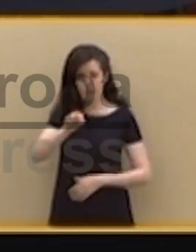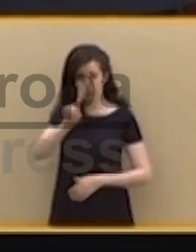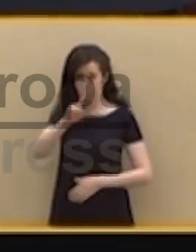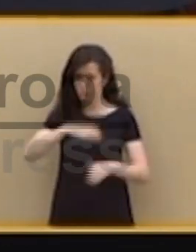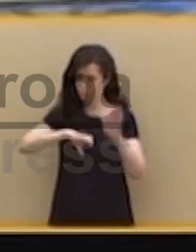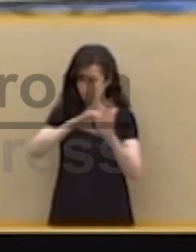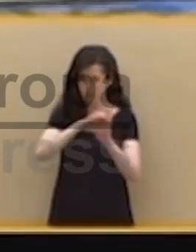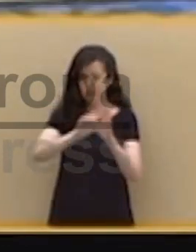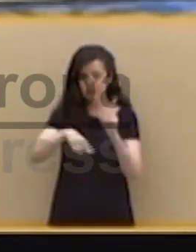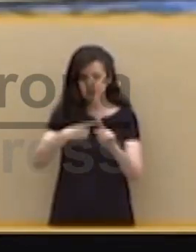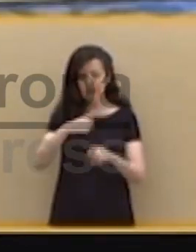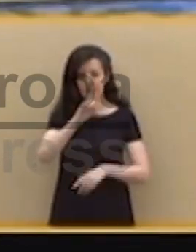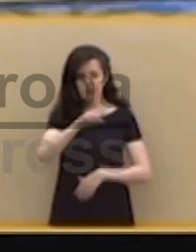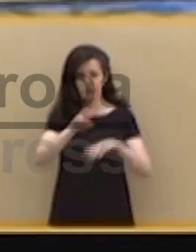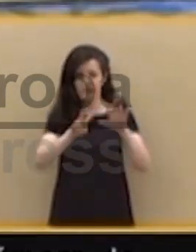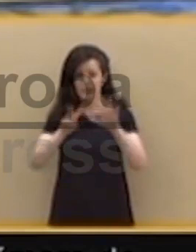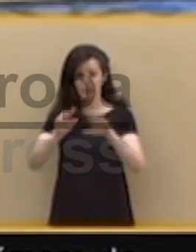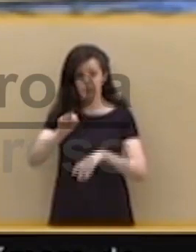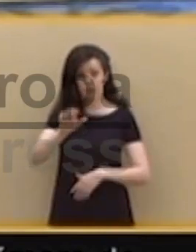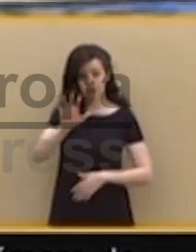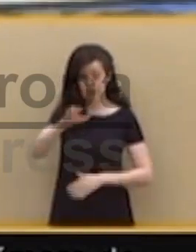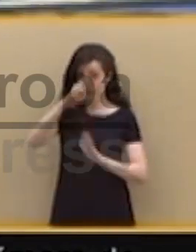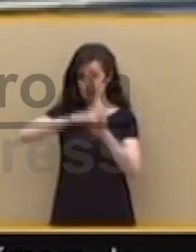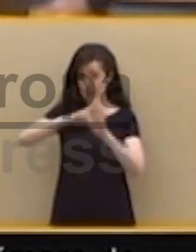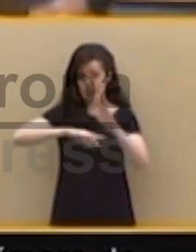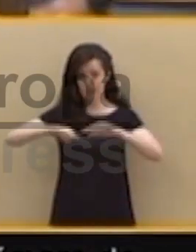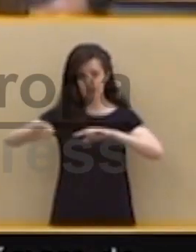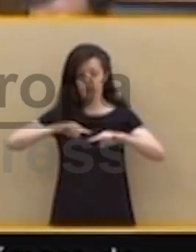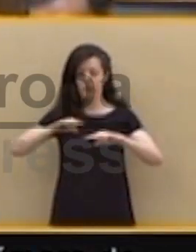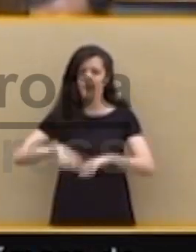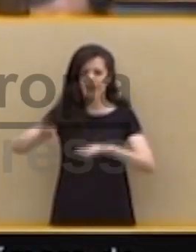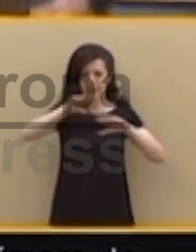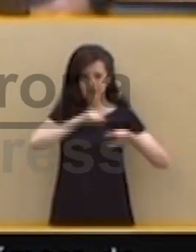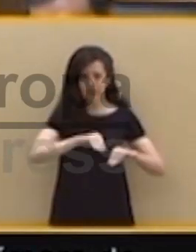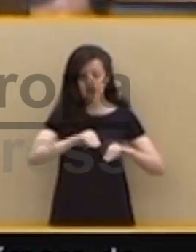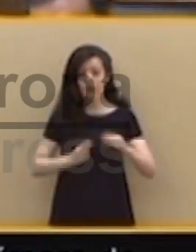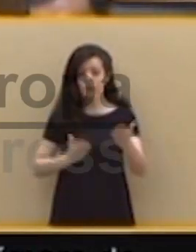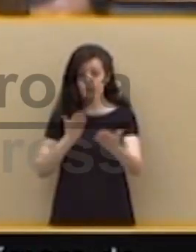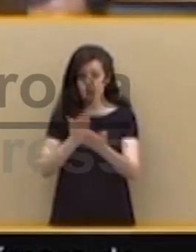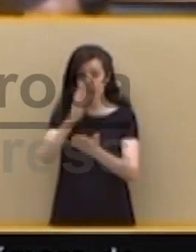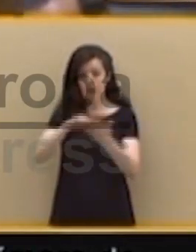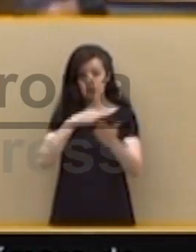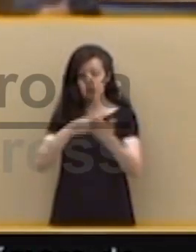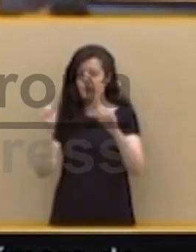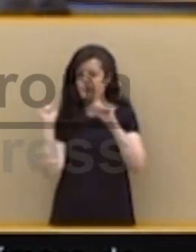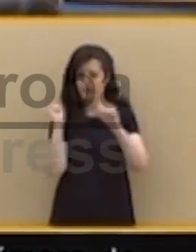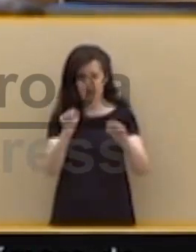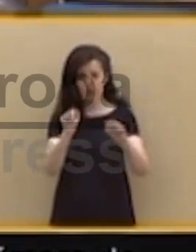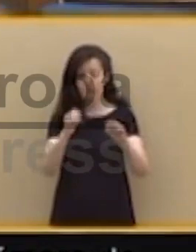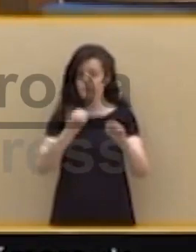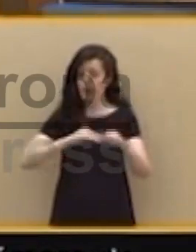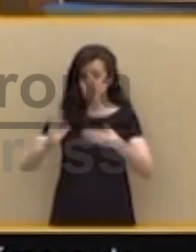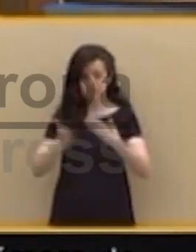y 177.5 del reglamento se entiende rechazada la moción de censura se levanta la sesión